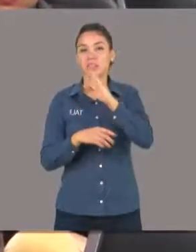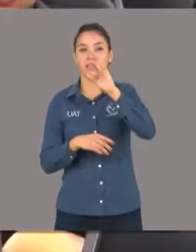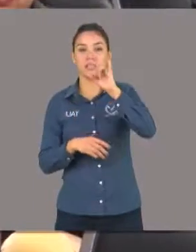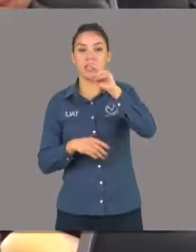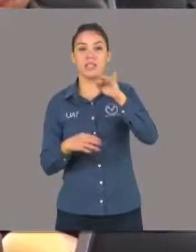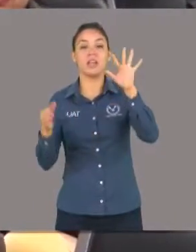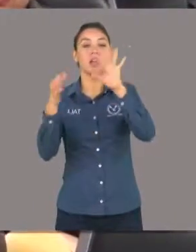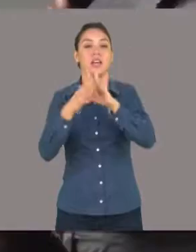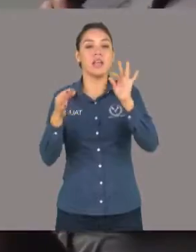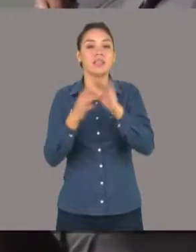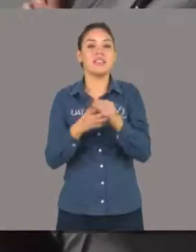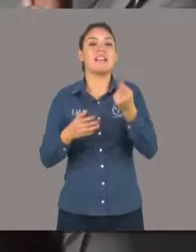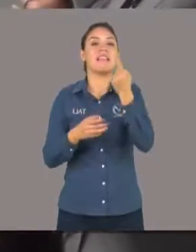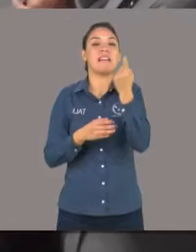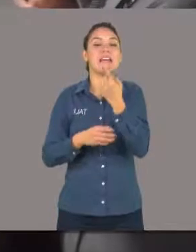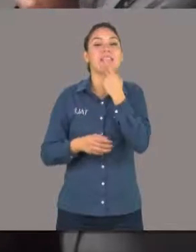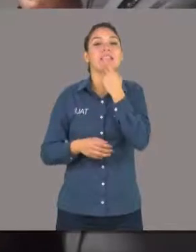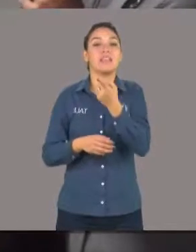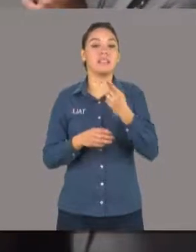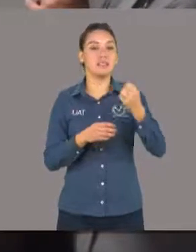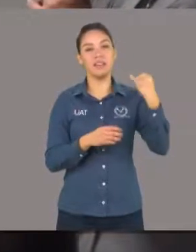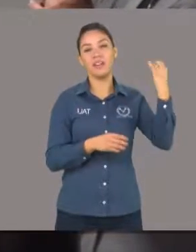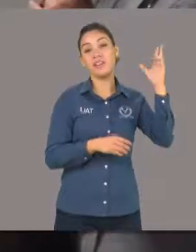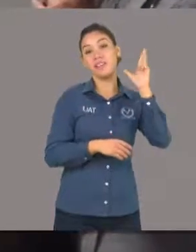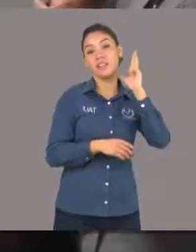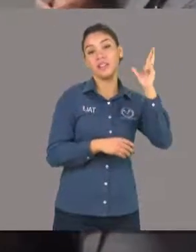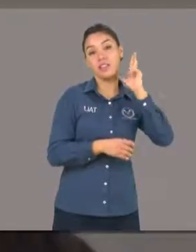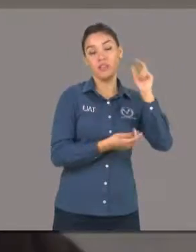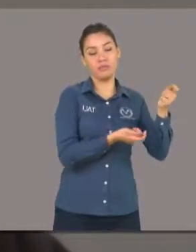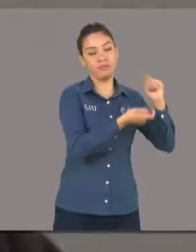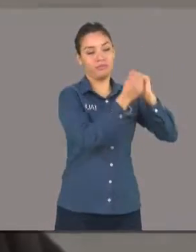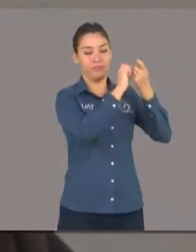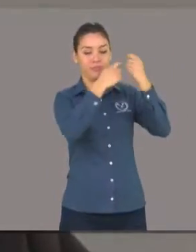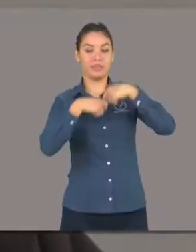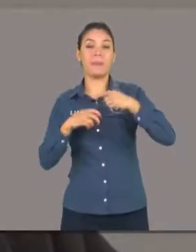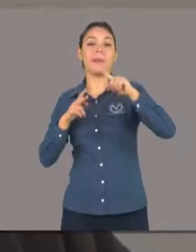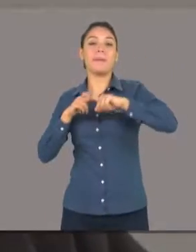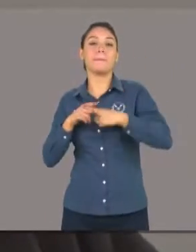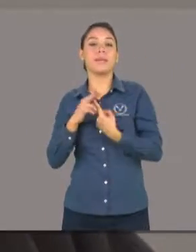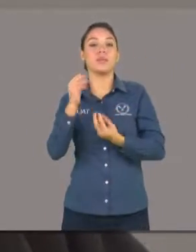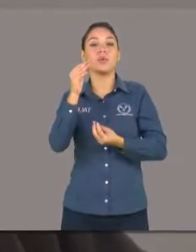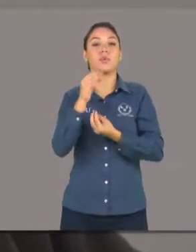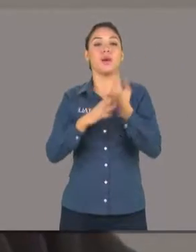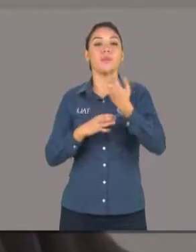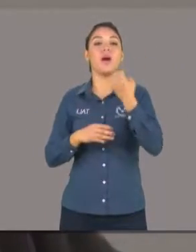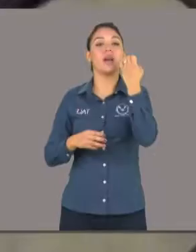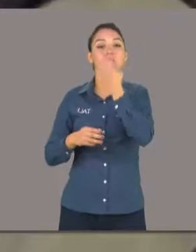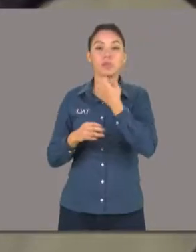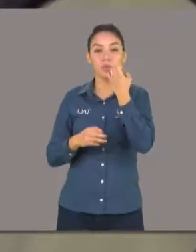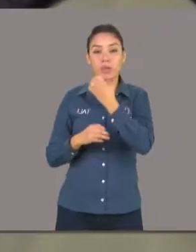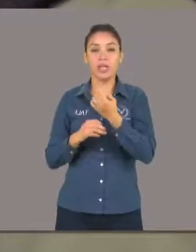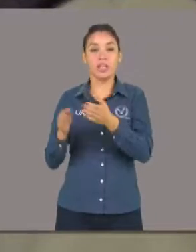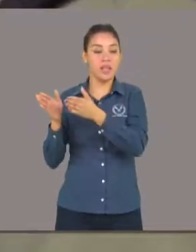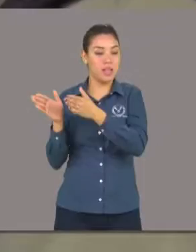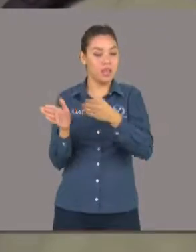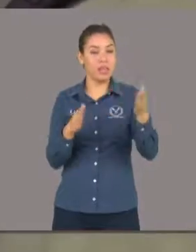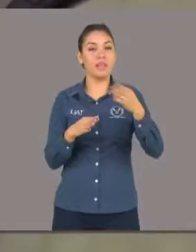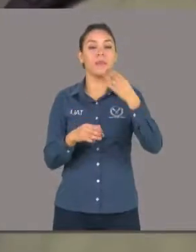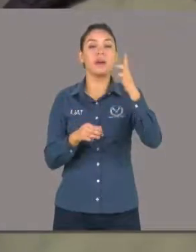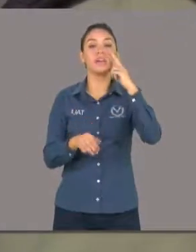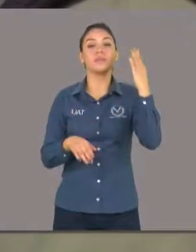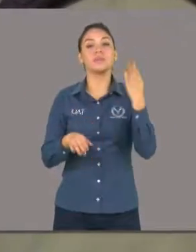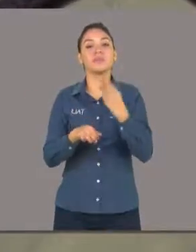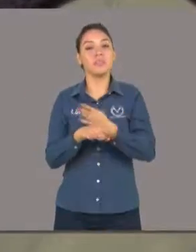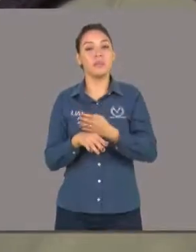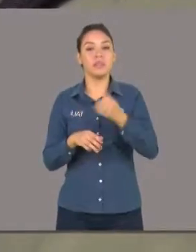destacó las instrucciones del rector José Andrés Suárez Fernández en el sentido de iniciar este ciclo escolar con un trabajo responsable